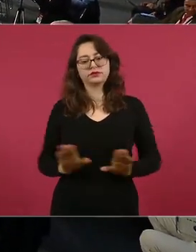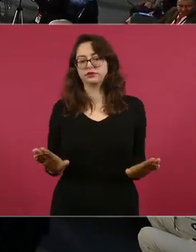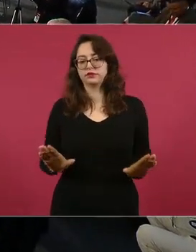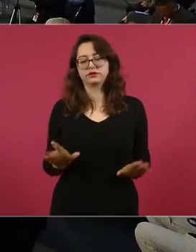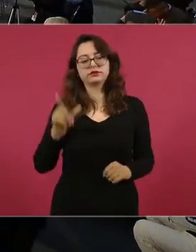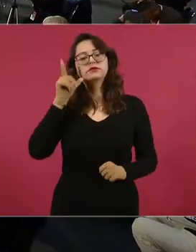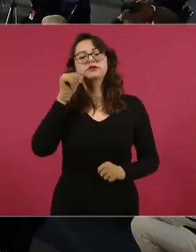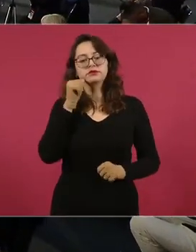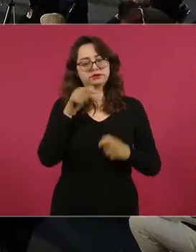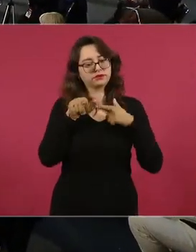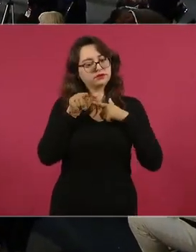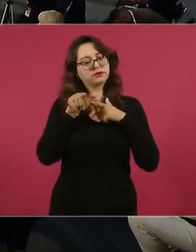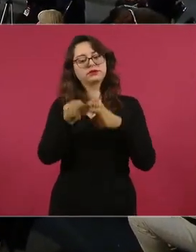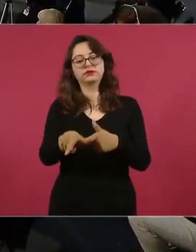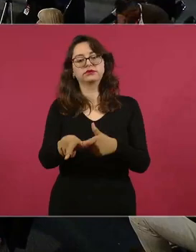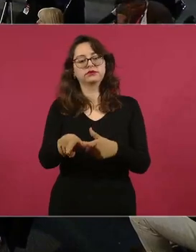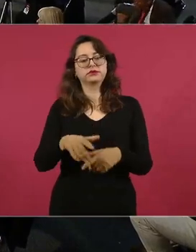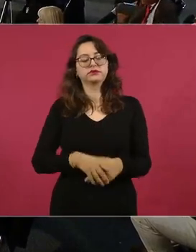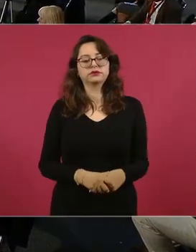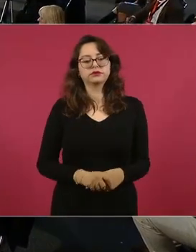digo, mañana, es que mañana,